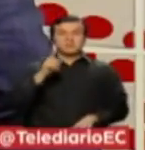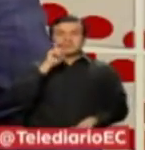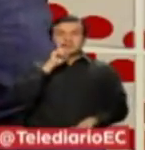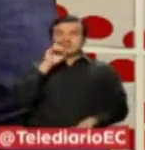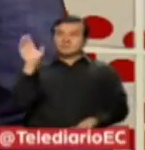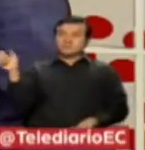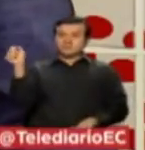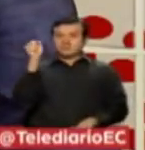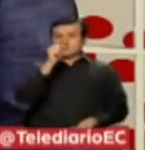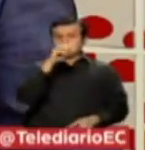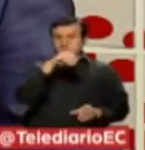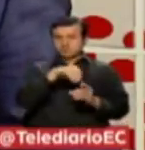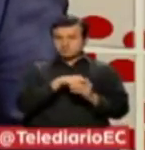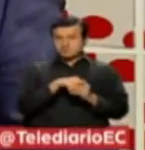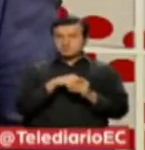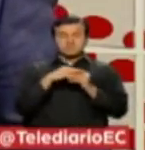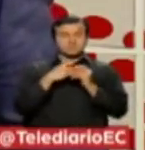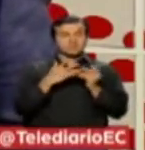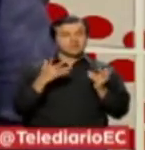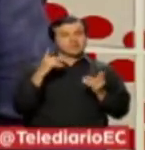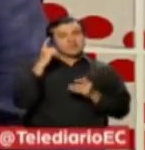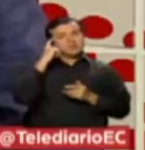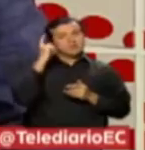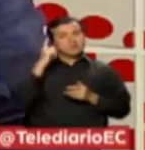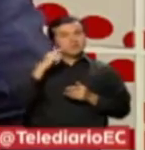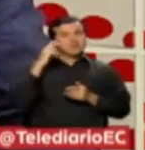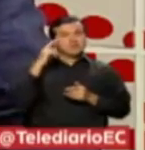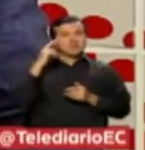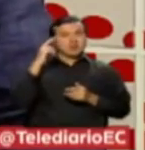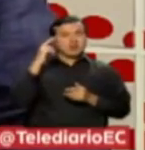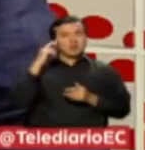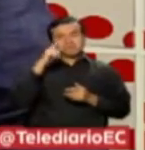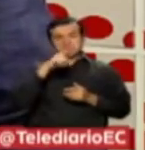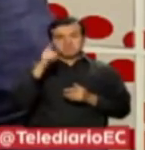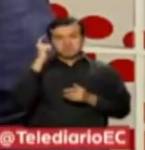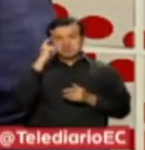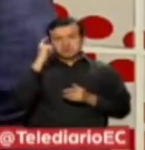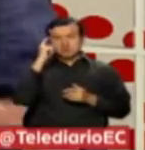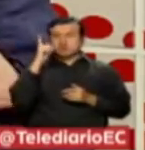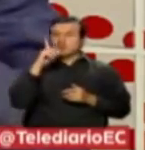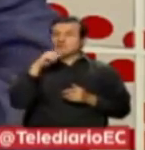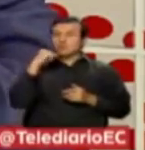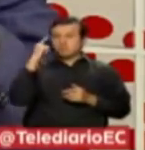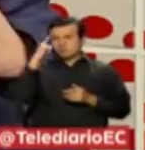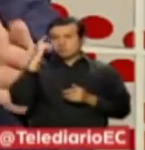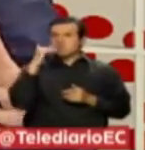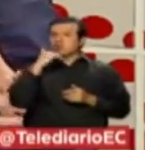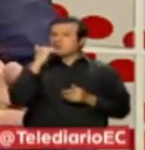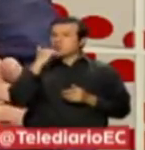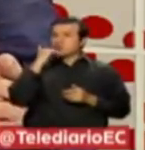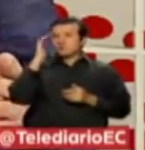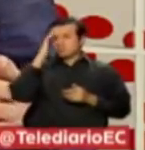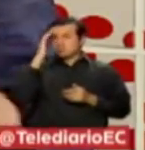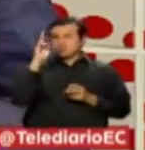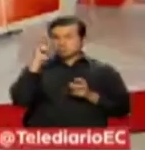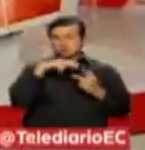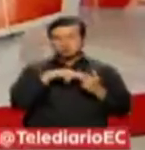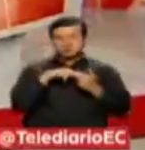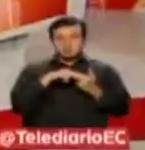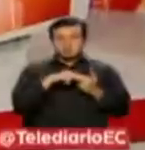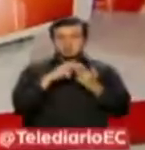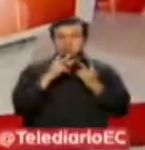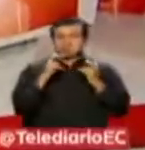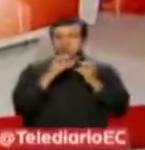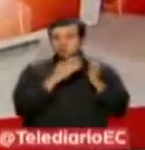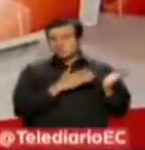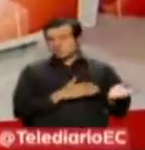Maduro. ¿Existe, en opinión del gobierno, algún género de vinculación, alguna preocupación sobre esta relación, tomando